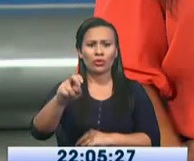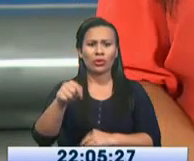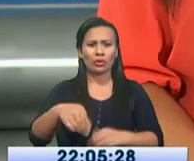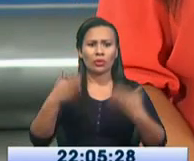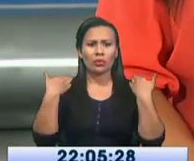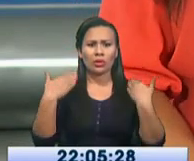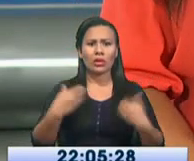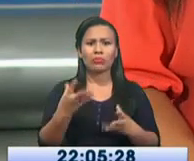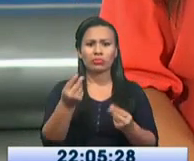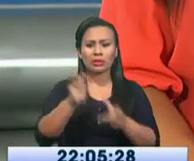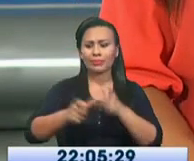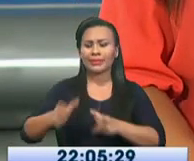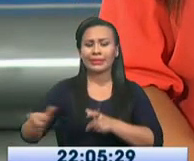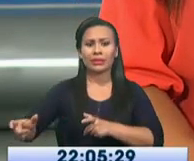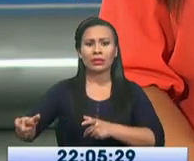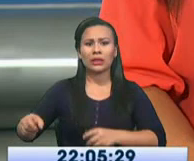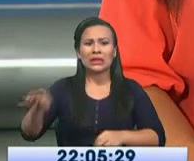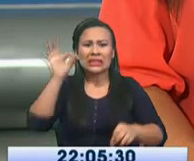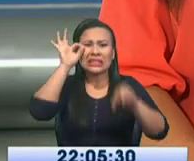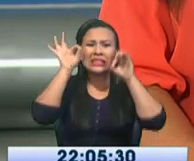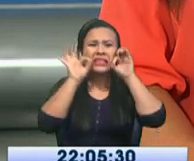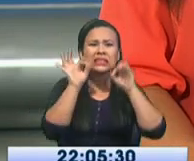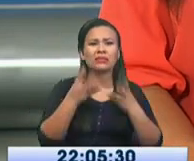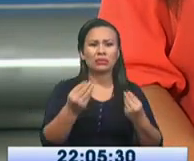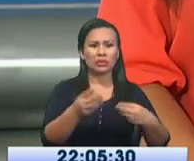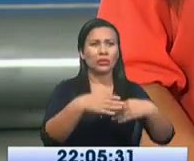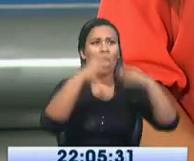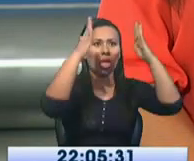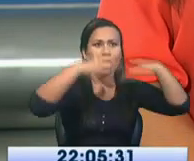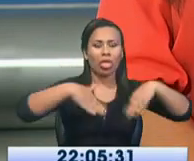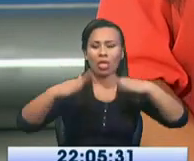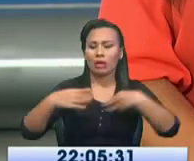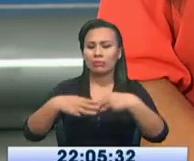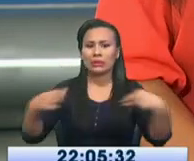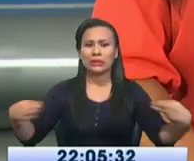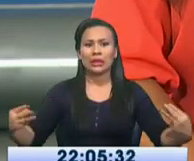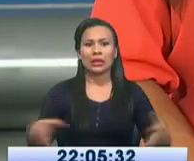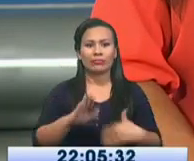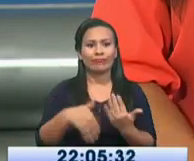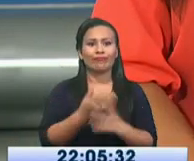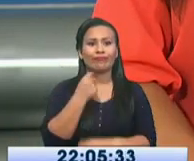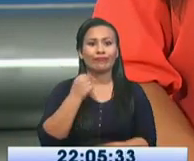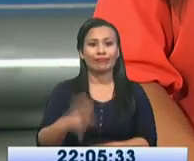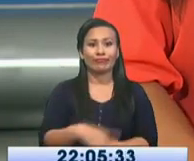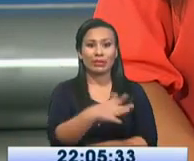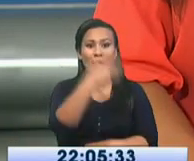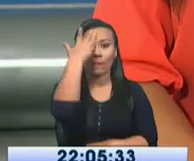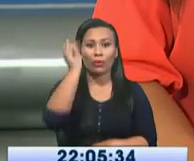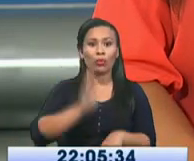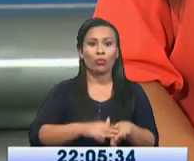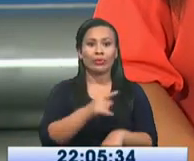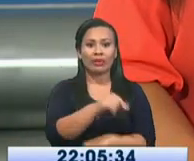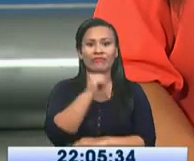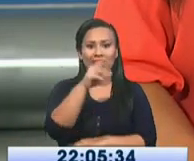de personas resultaron heridas y hubo daños materiales. Según informe de las autoridades, el hecho fue producto